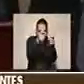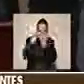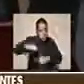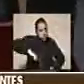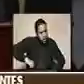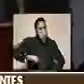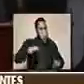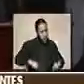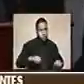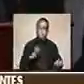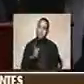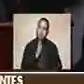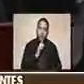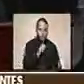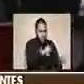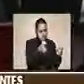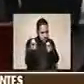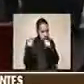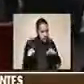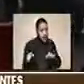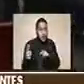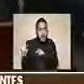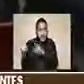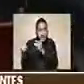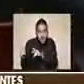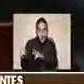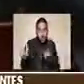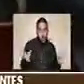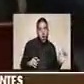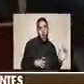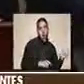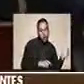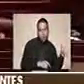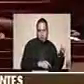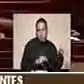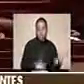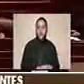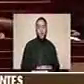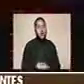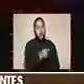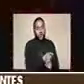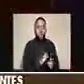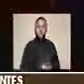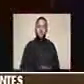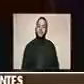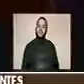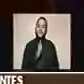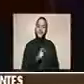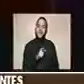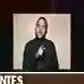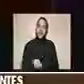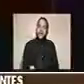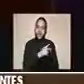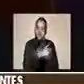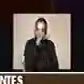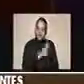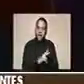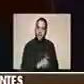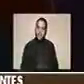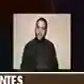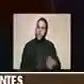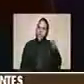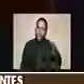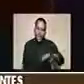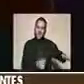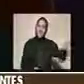Representante Federico, por favor, termine. Sí, señor, termine. Y seguimos con las intervenciones. Correcto, señor presidente. Si aquí alguien tiene que respetar, son quienes le están pegando a la mesa,